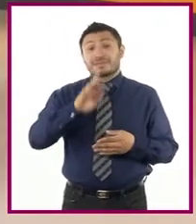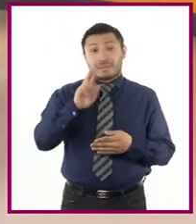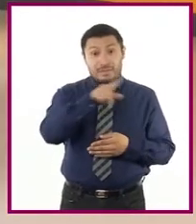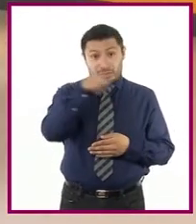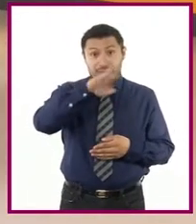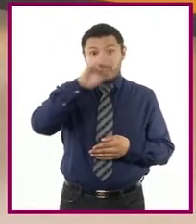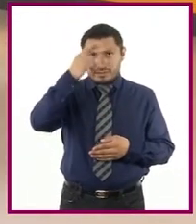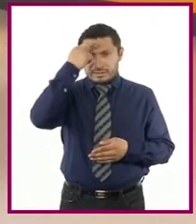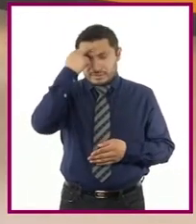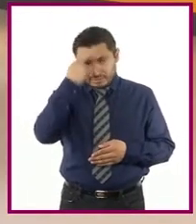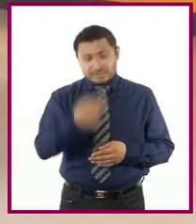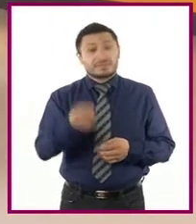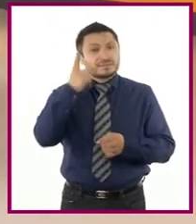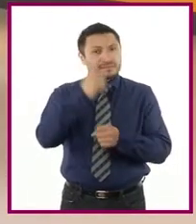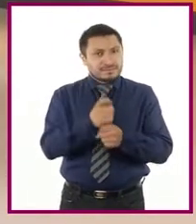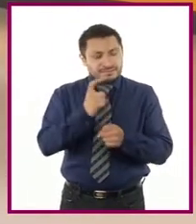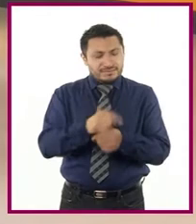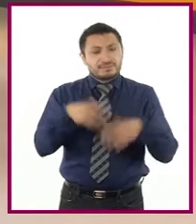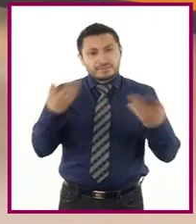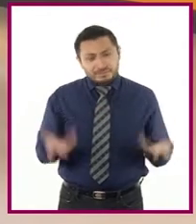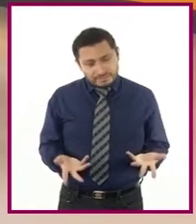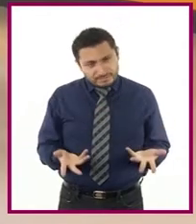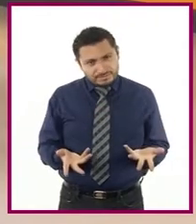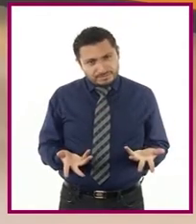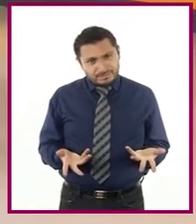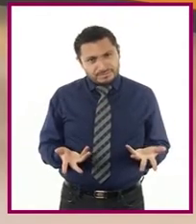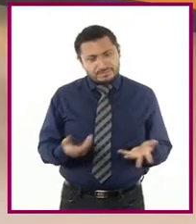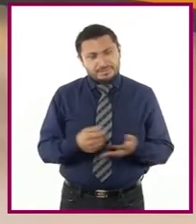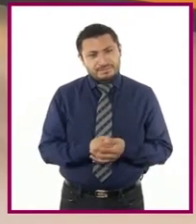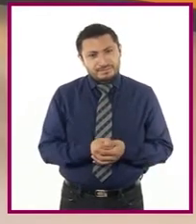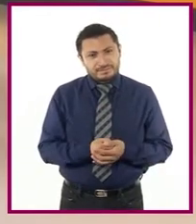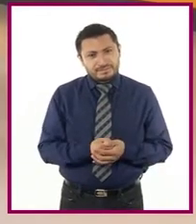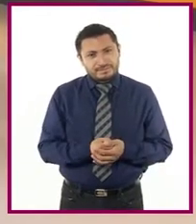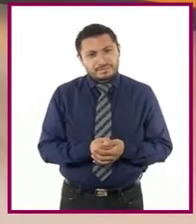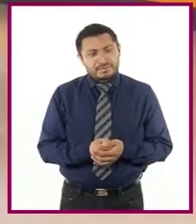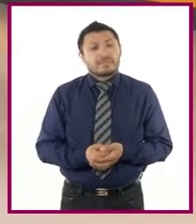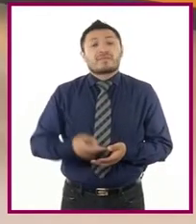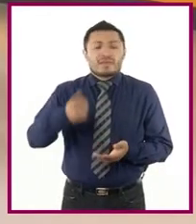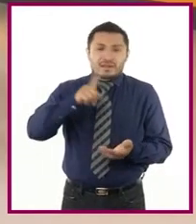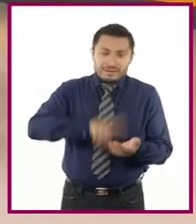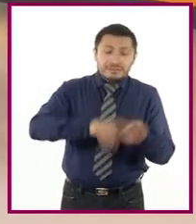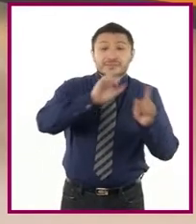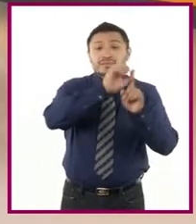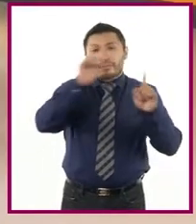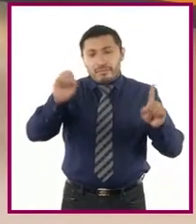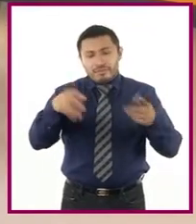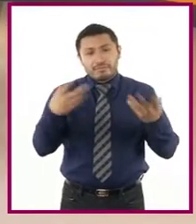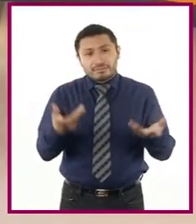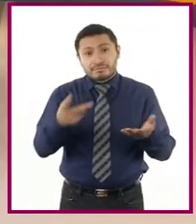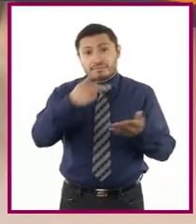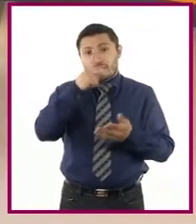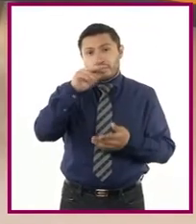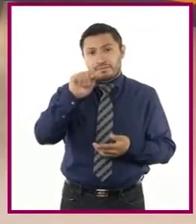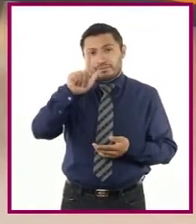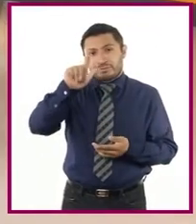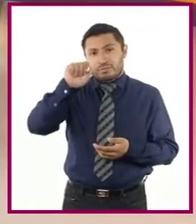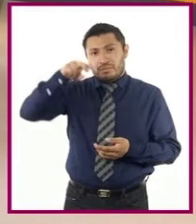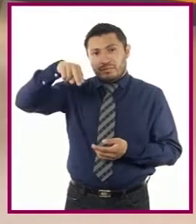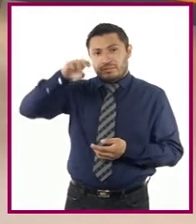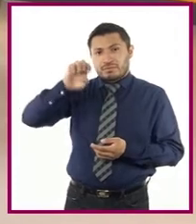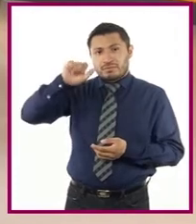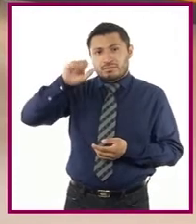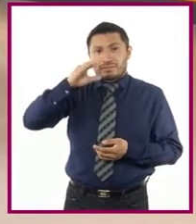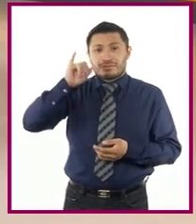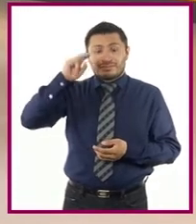Recordarán que el primer proceso que debemos llevar a cabo como parte de la gestión técnica es la planeación, y para